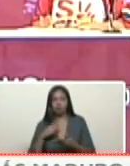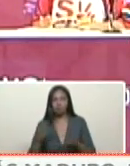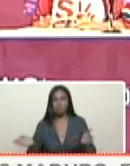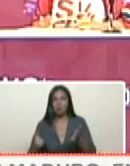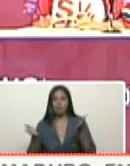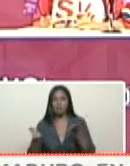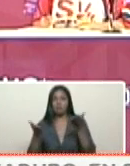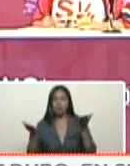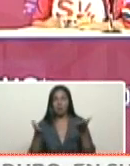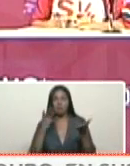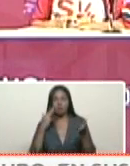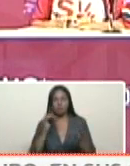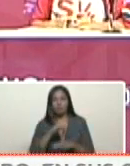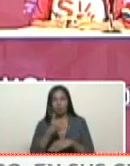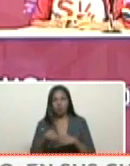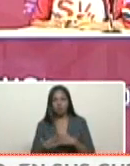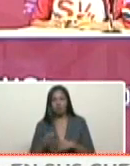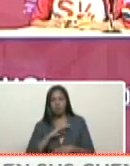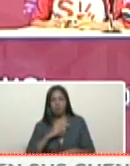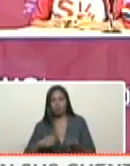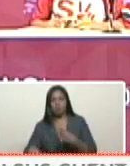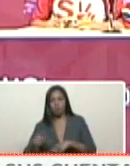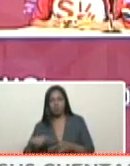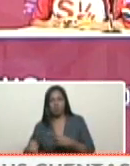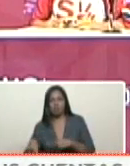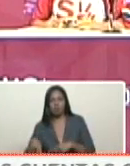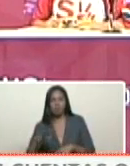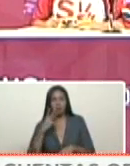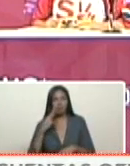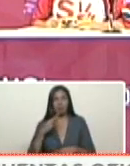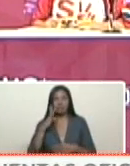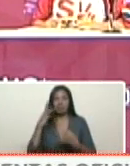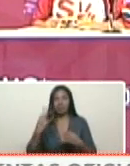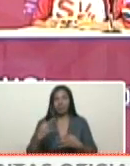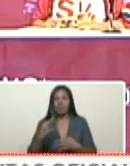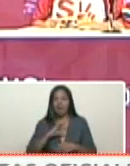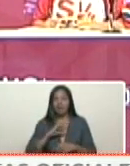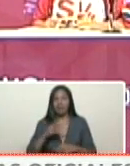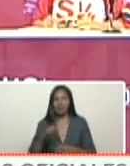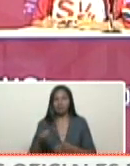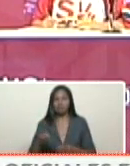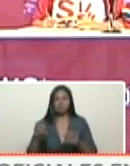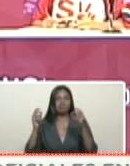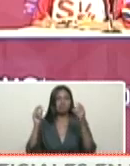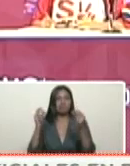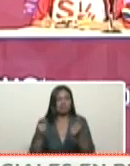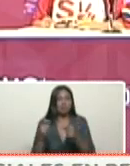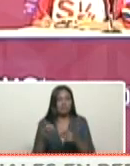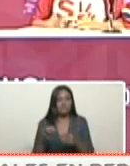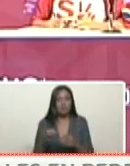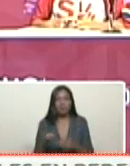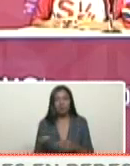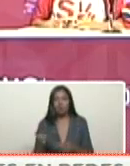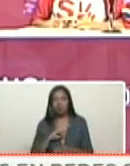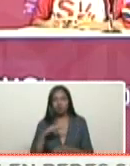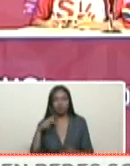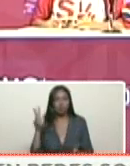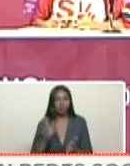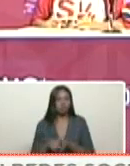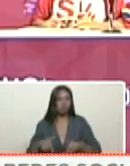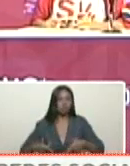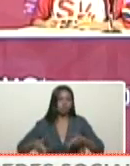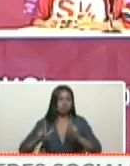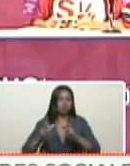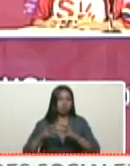ese proyecto productivo, tengan la seguridad de que inmediatamente, más temprano que tarde, le apruebo los